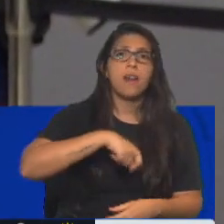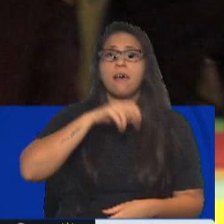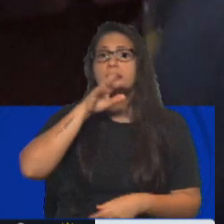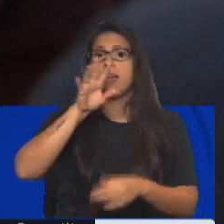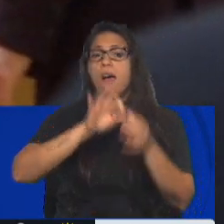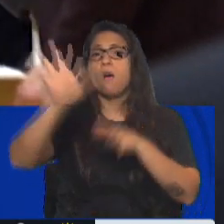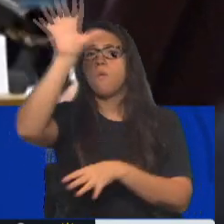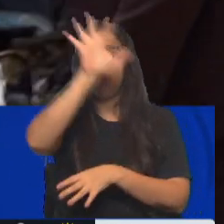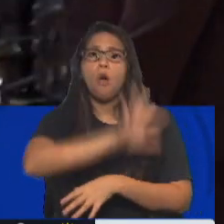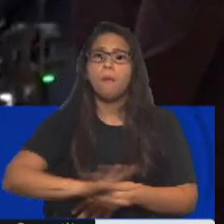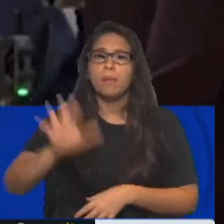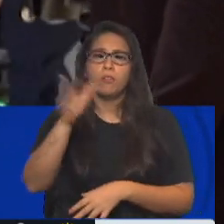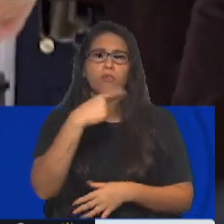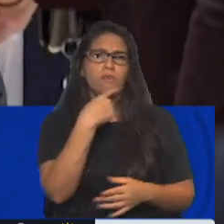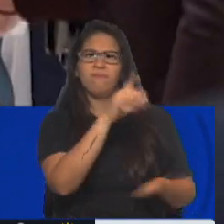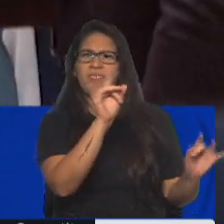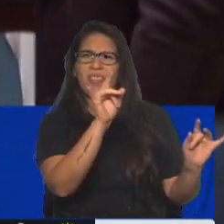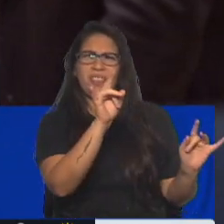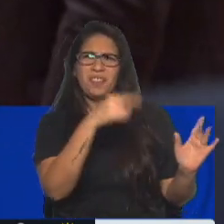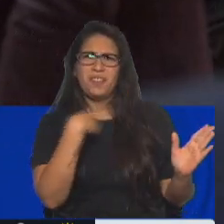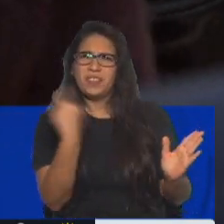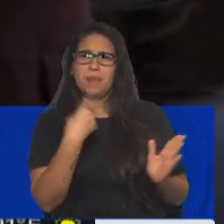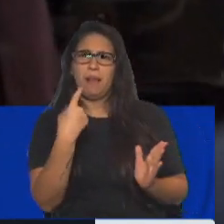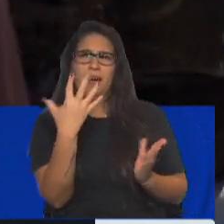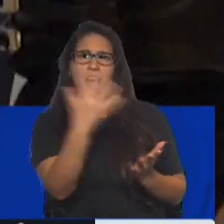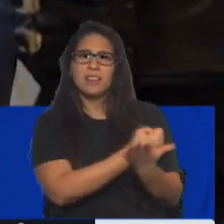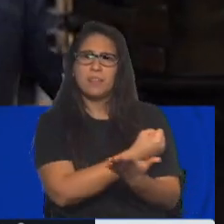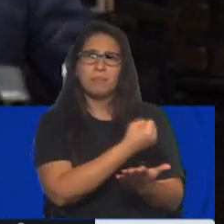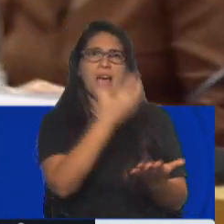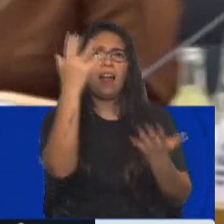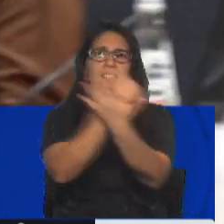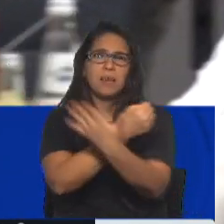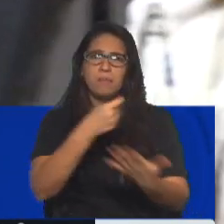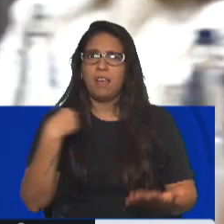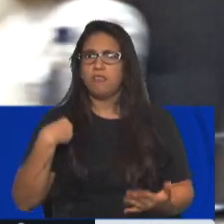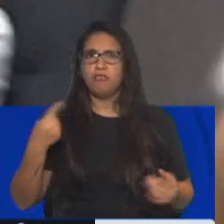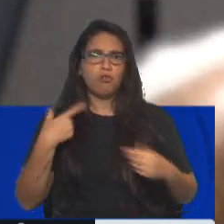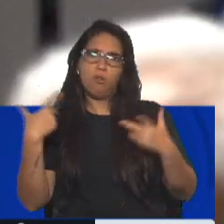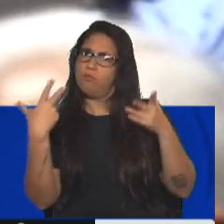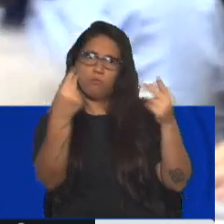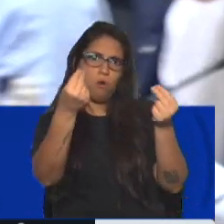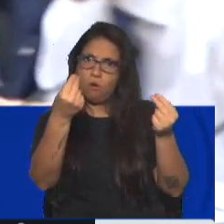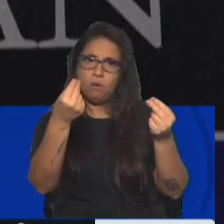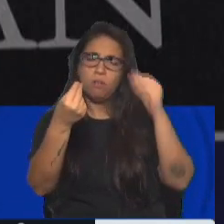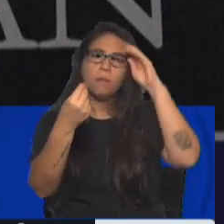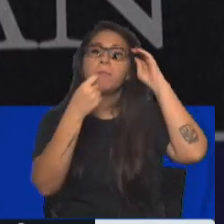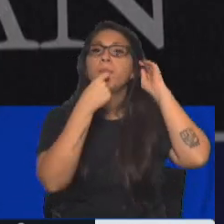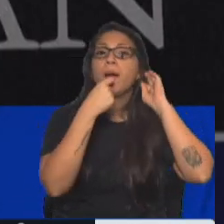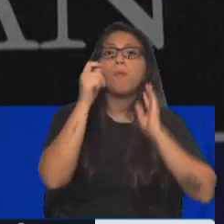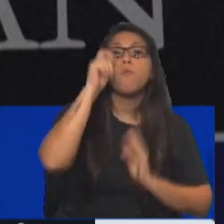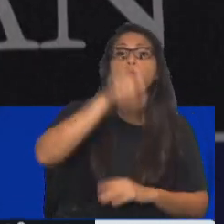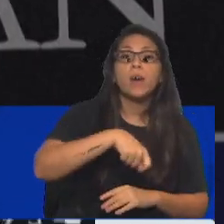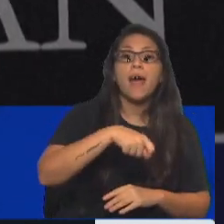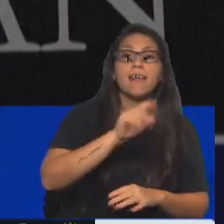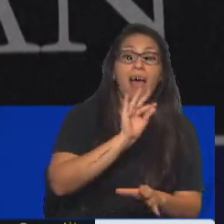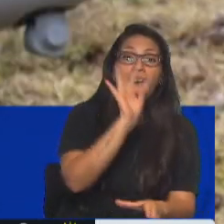Occidente, difíciles de aceptar para los ucranianos y para Europa, entre ellas que Ucrania renuncie a ingresar